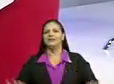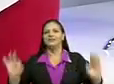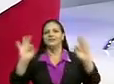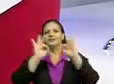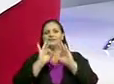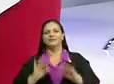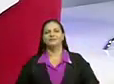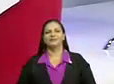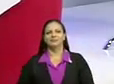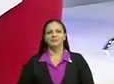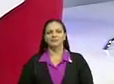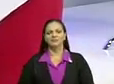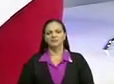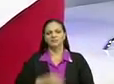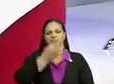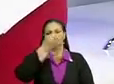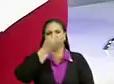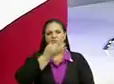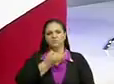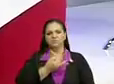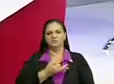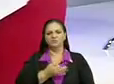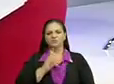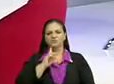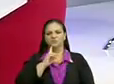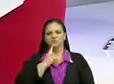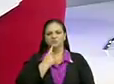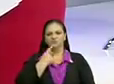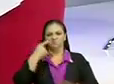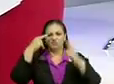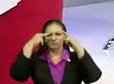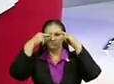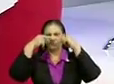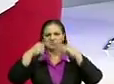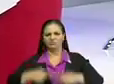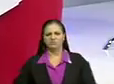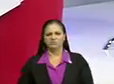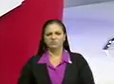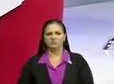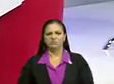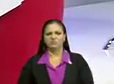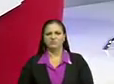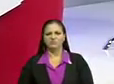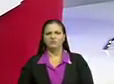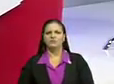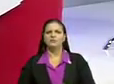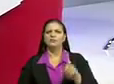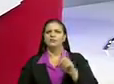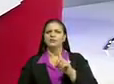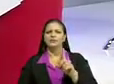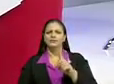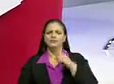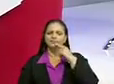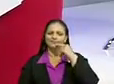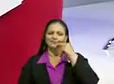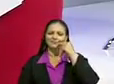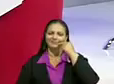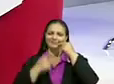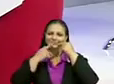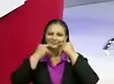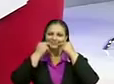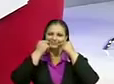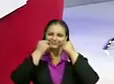es andar serio. No. Siéntase usted mismo. Claro que sí. No permita que el sistema lo borre del